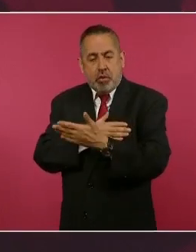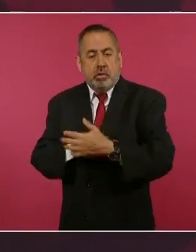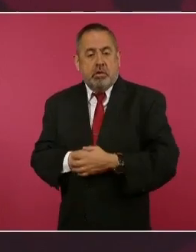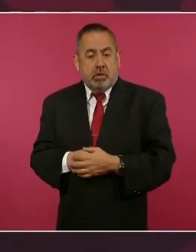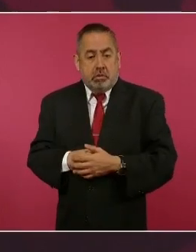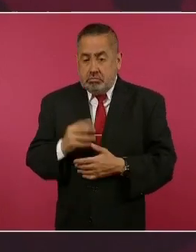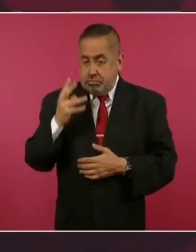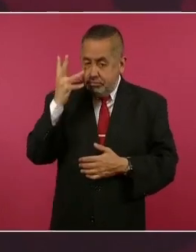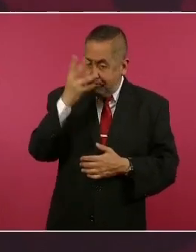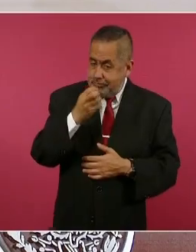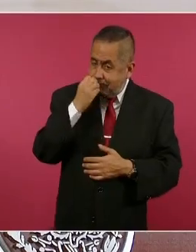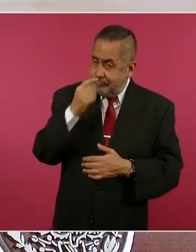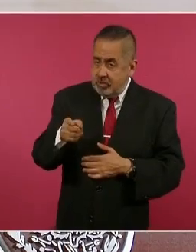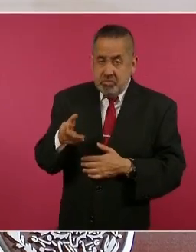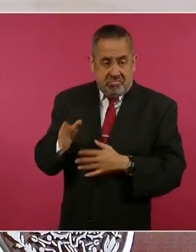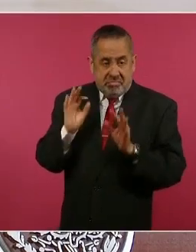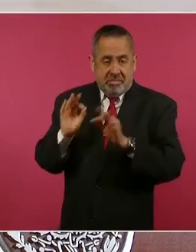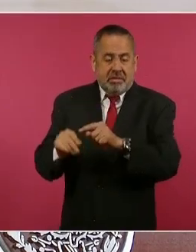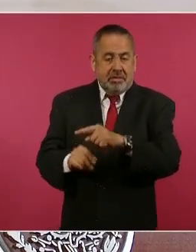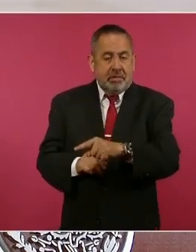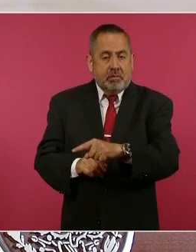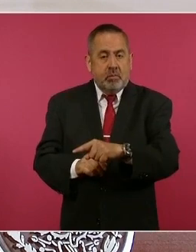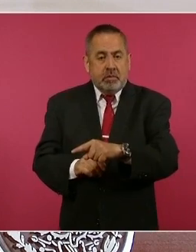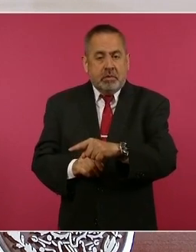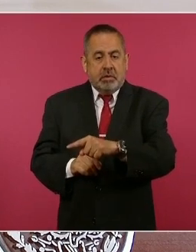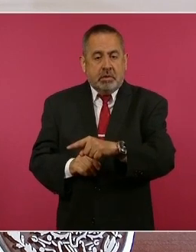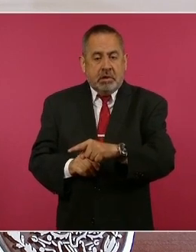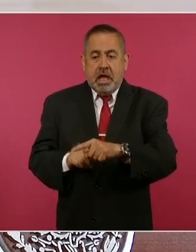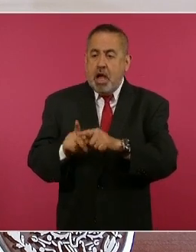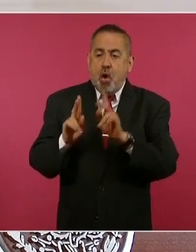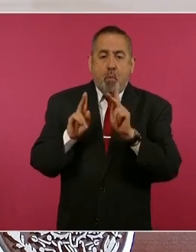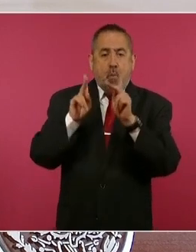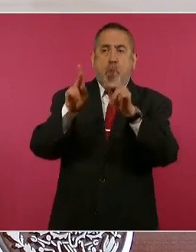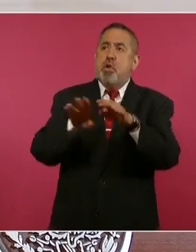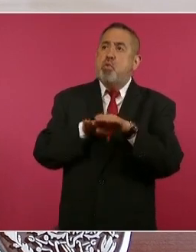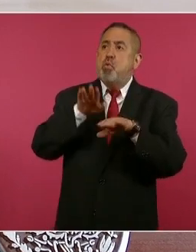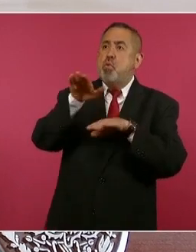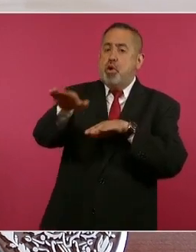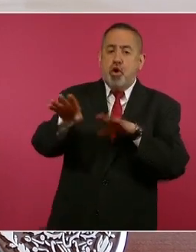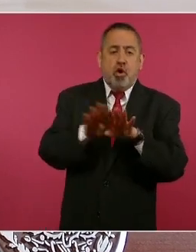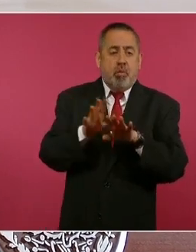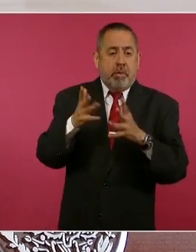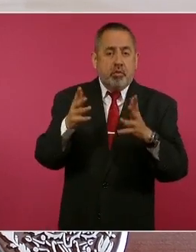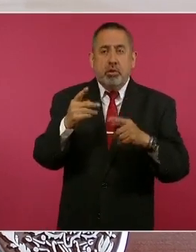Va a quedar muy bien. Es un viaducto como de